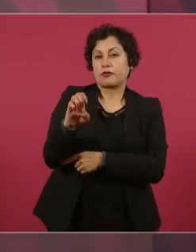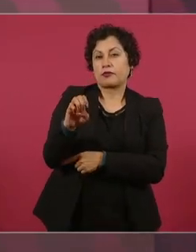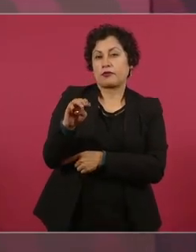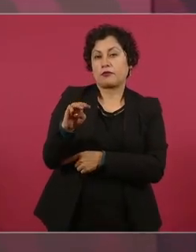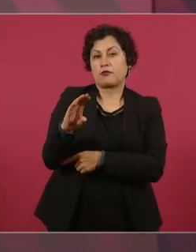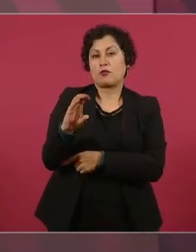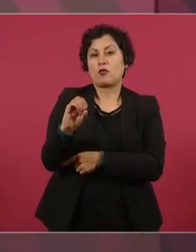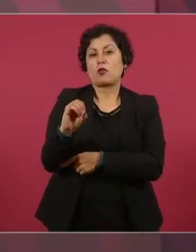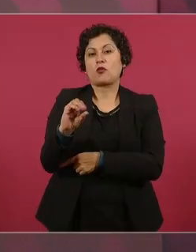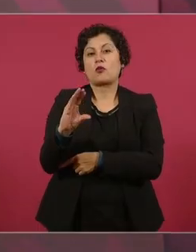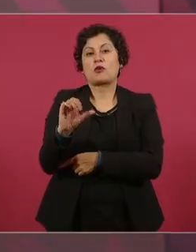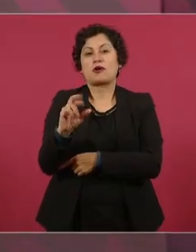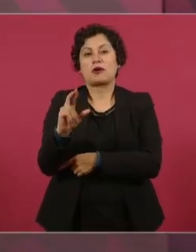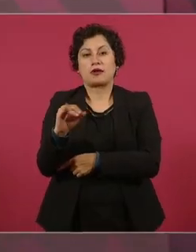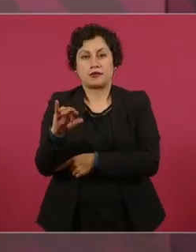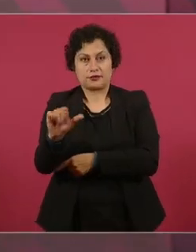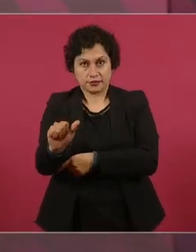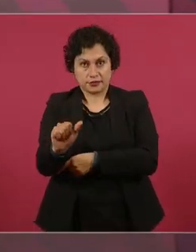panacea,